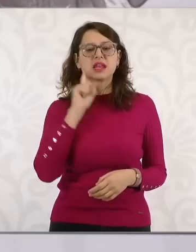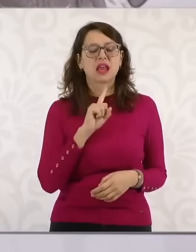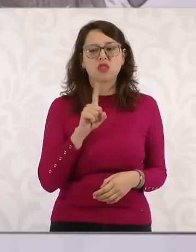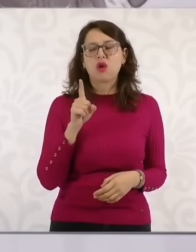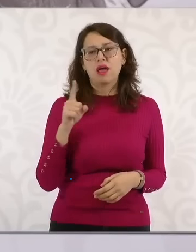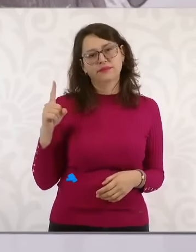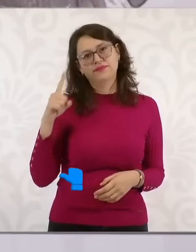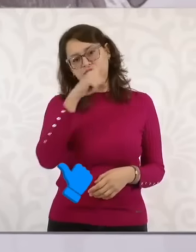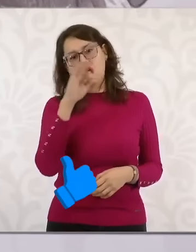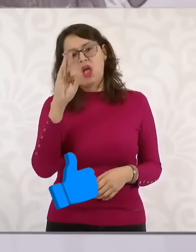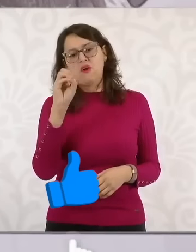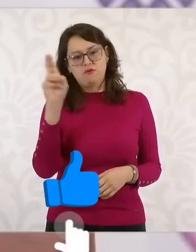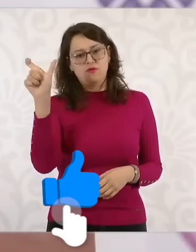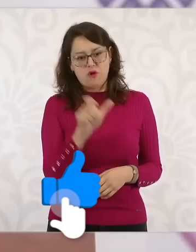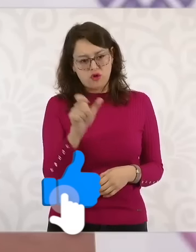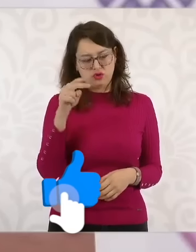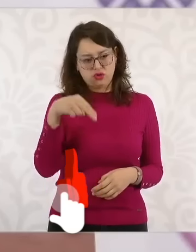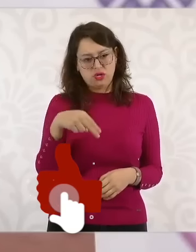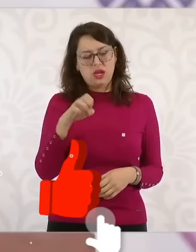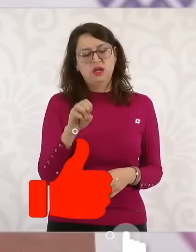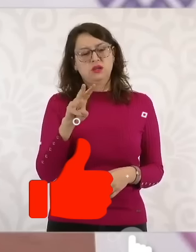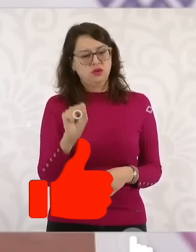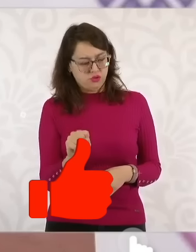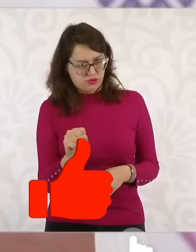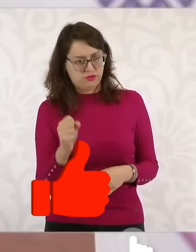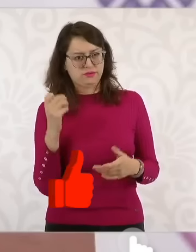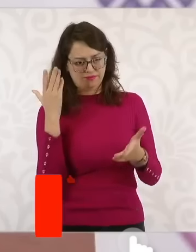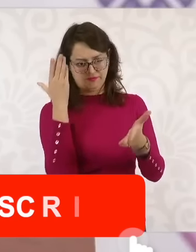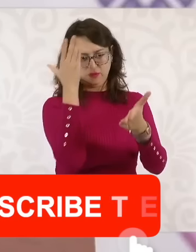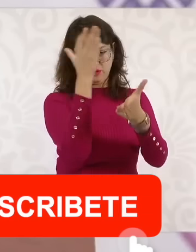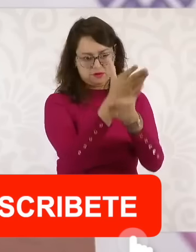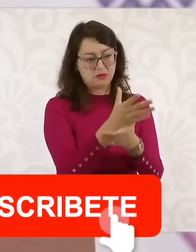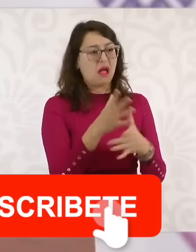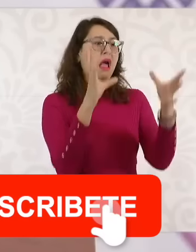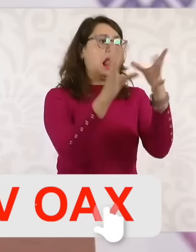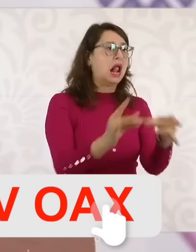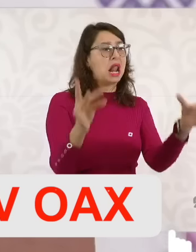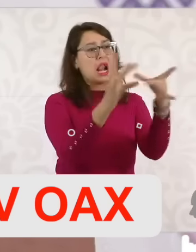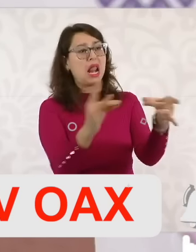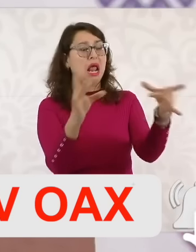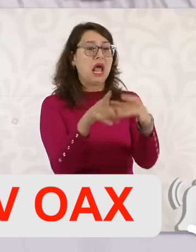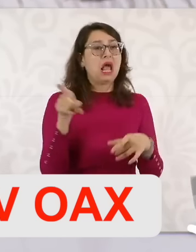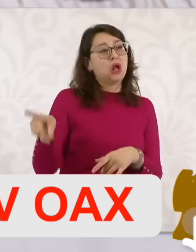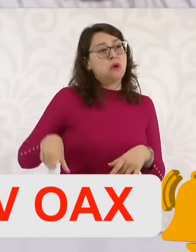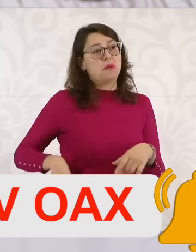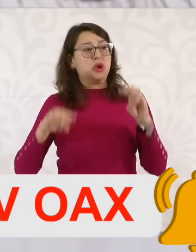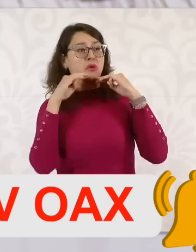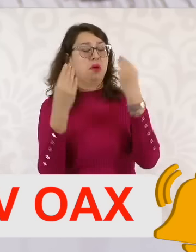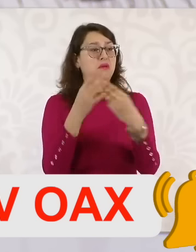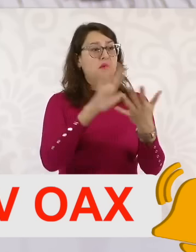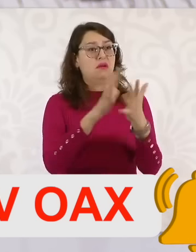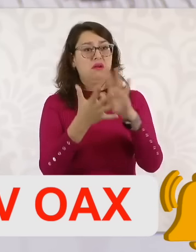News declarando mientras estaba el envío de estas personas.